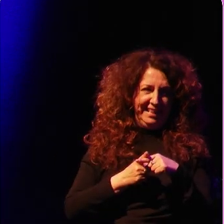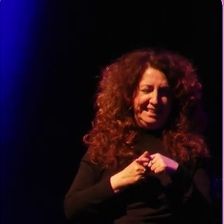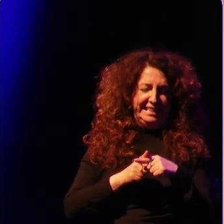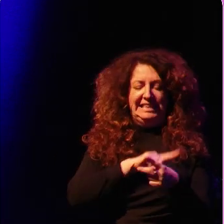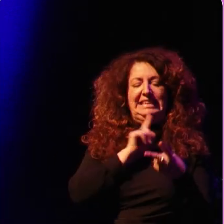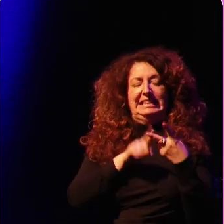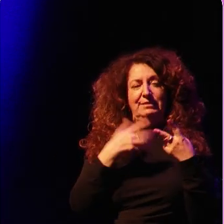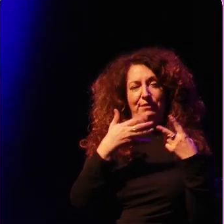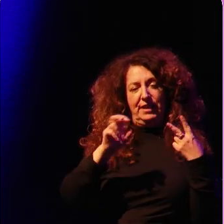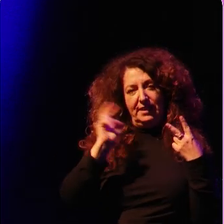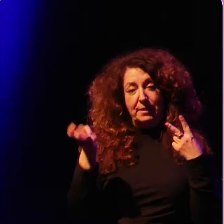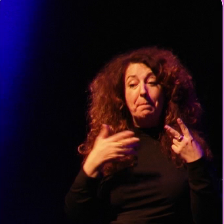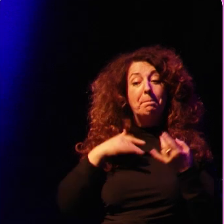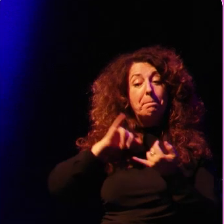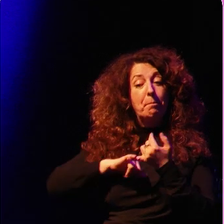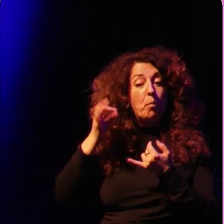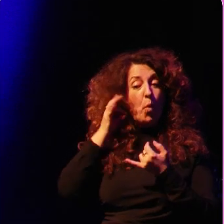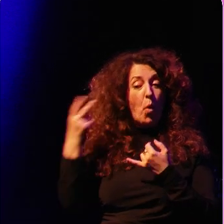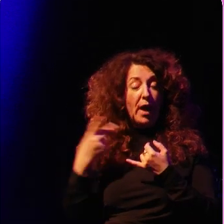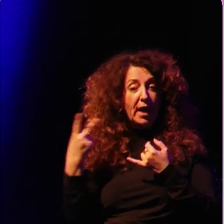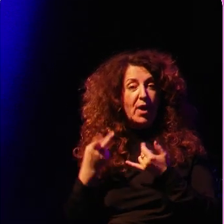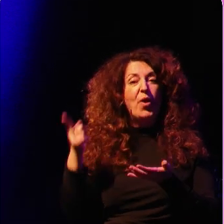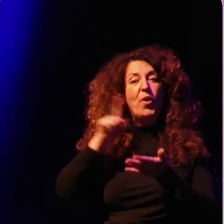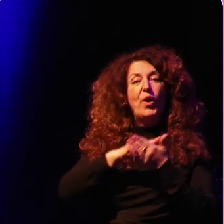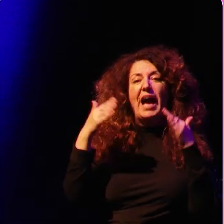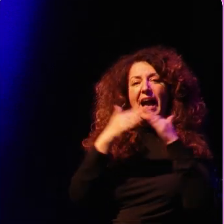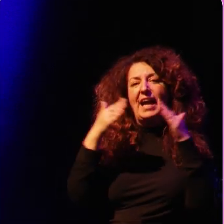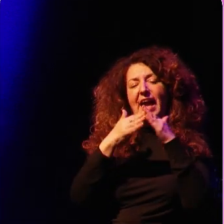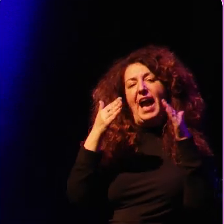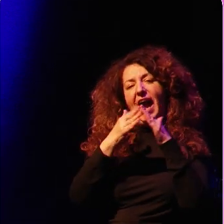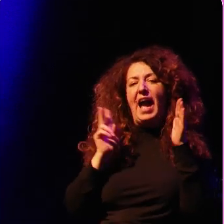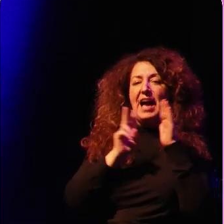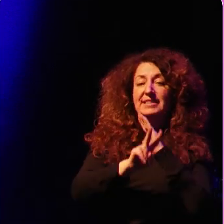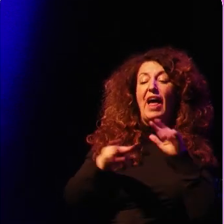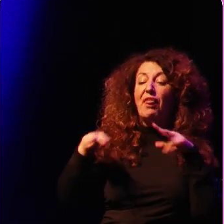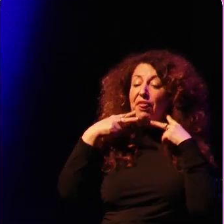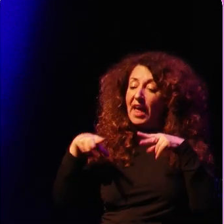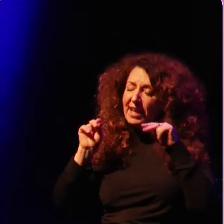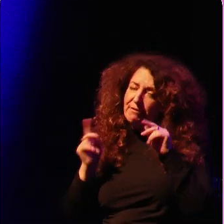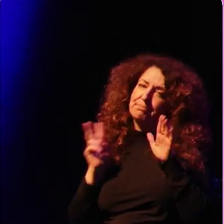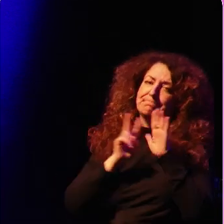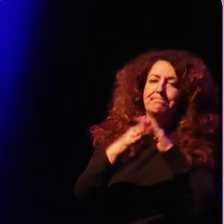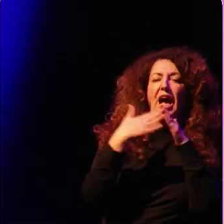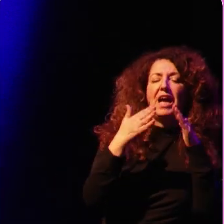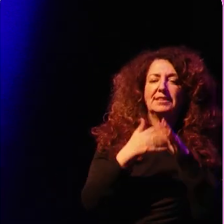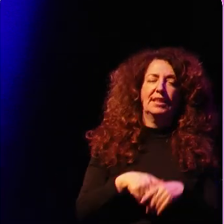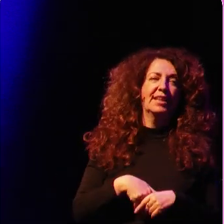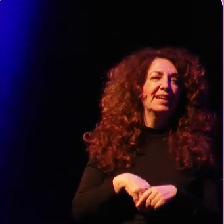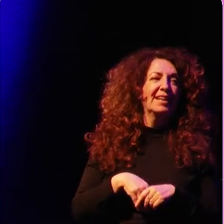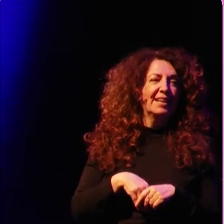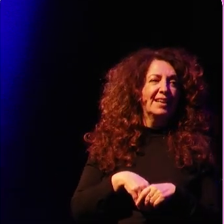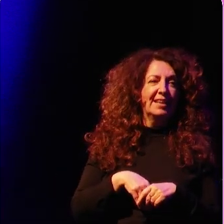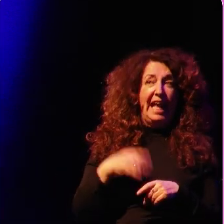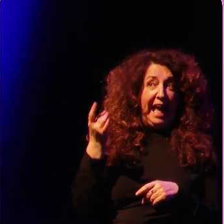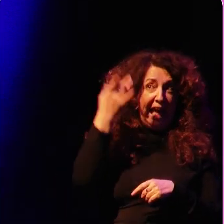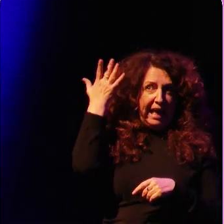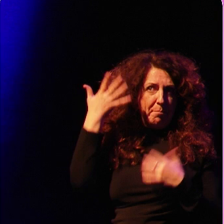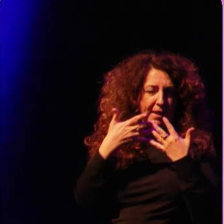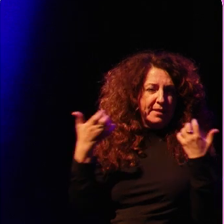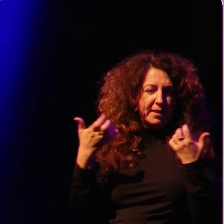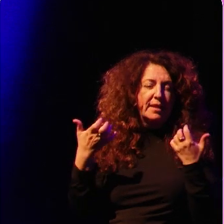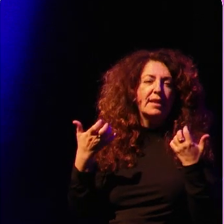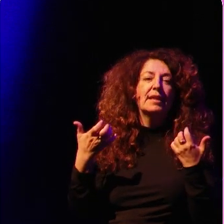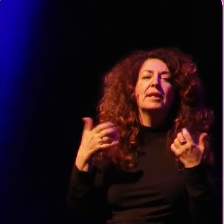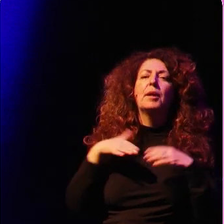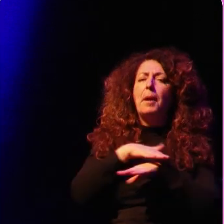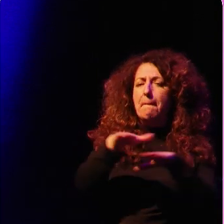Otra. Mi mujer y yo volvemos a casa después de salir a cenar. Se las inventa él, repito, ¿eh?